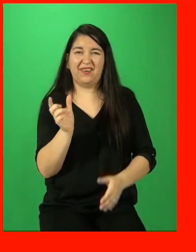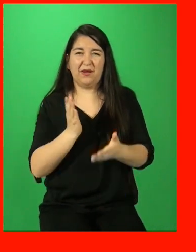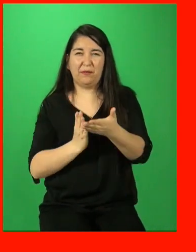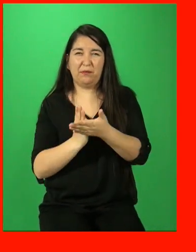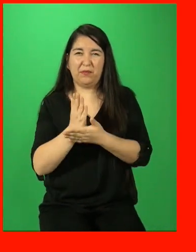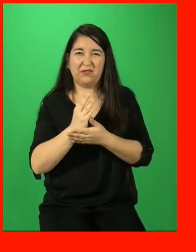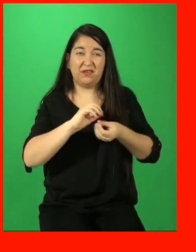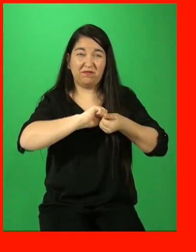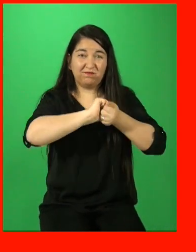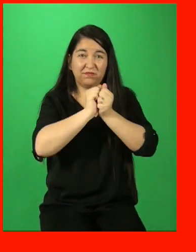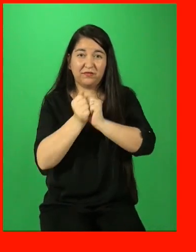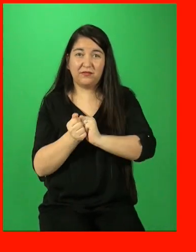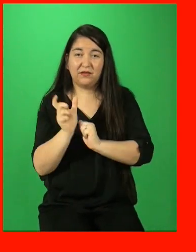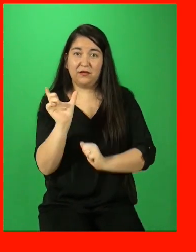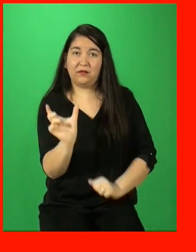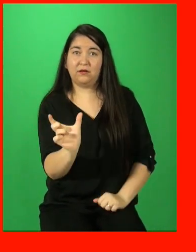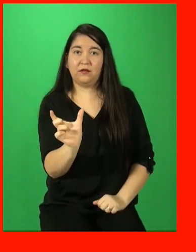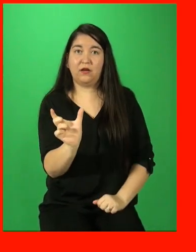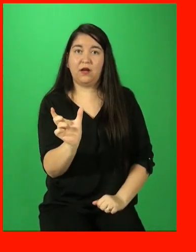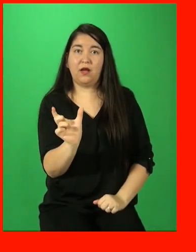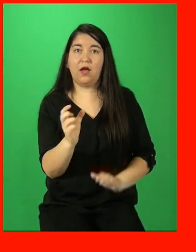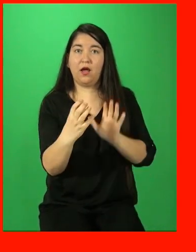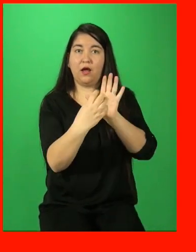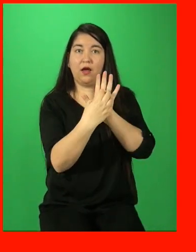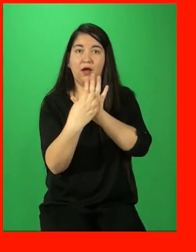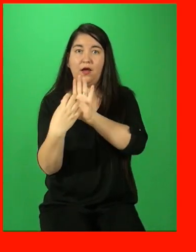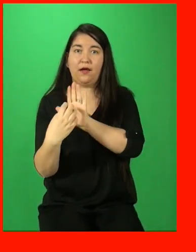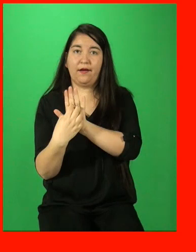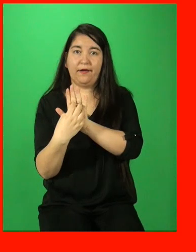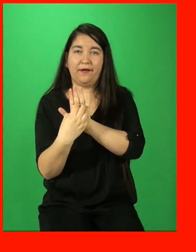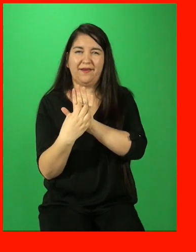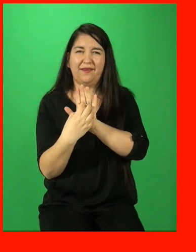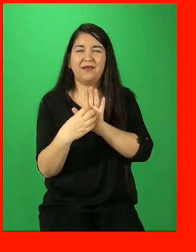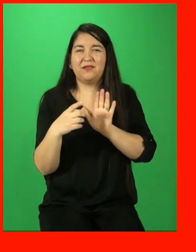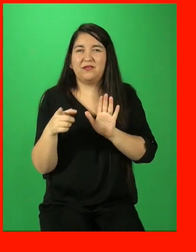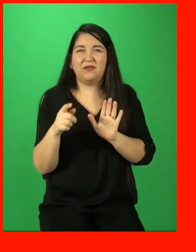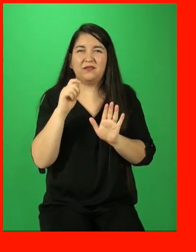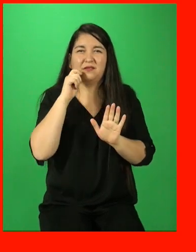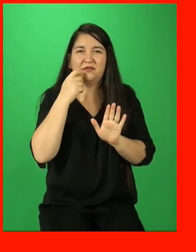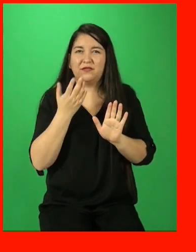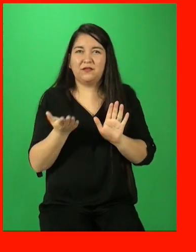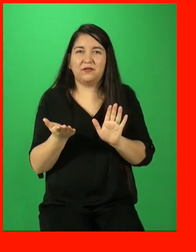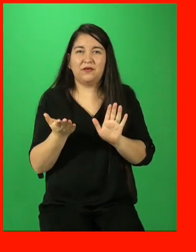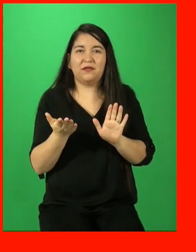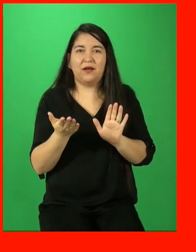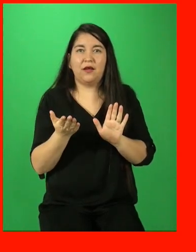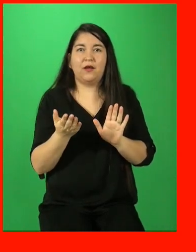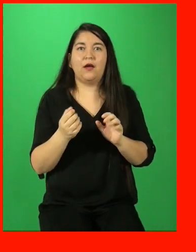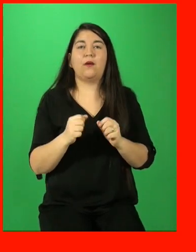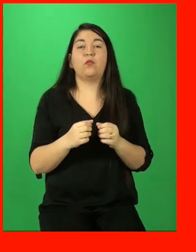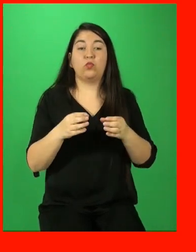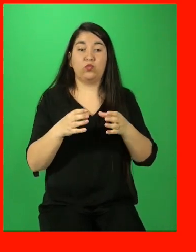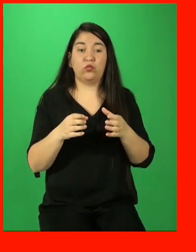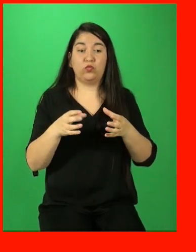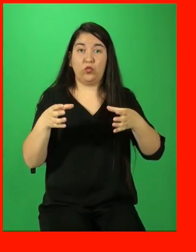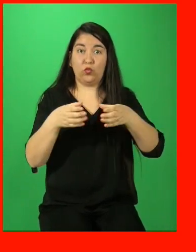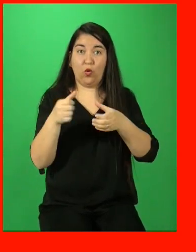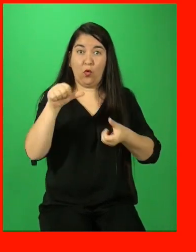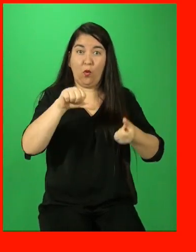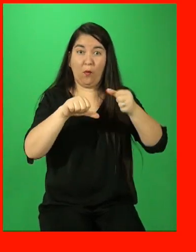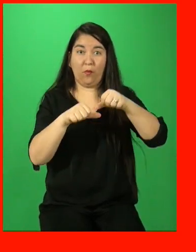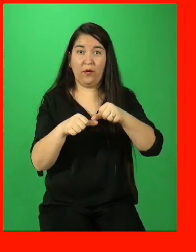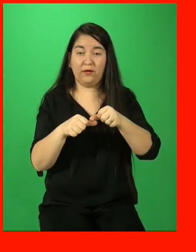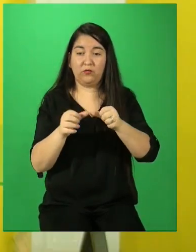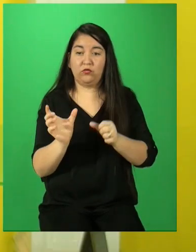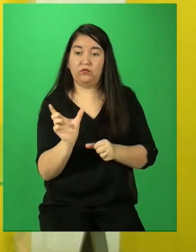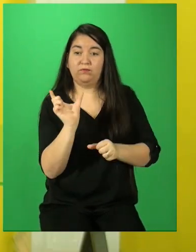reacción, se van a encontrar los reactantes. Los reactantes son los compuestos que están al inicio,